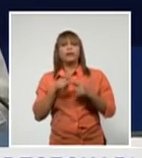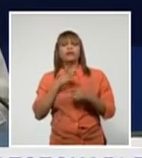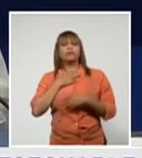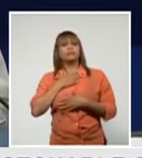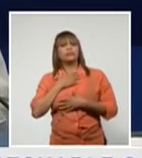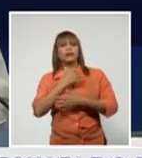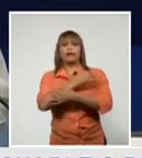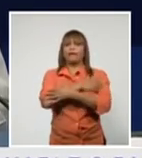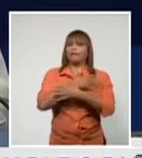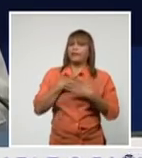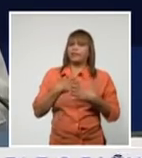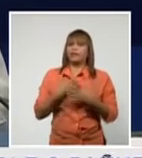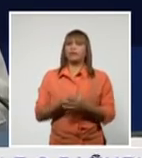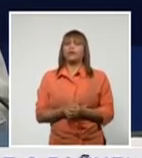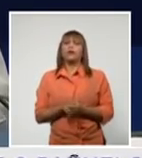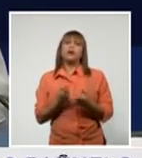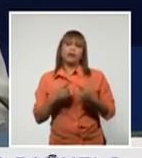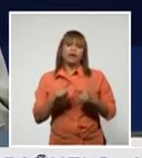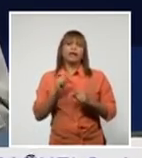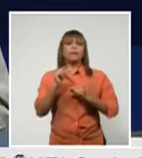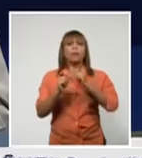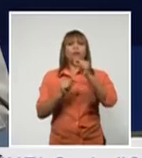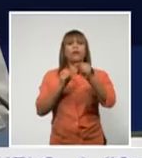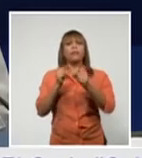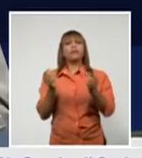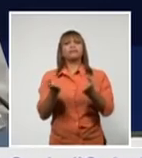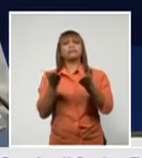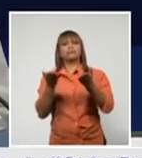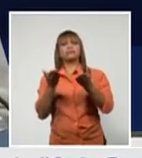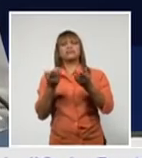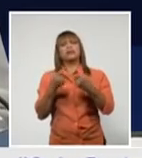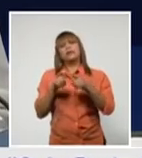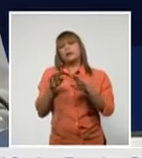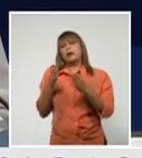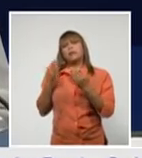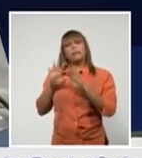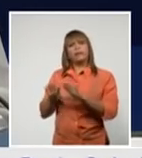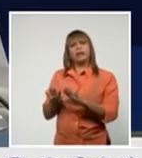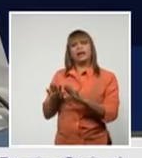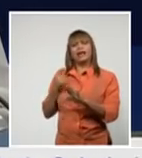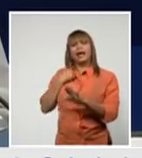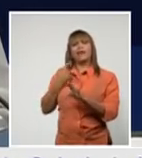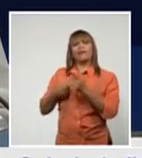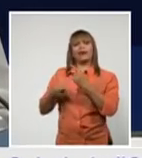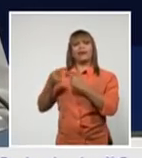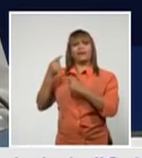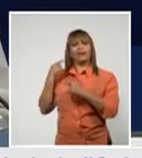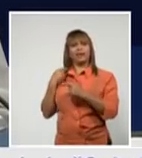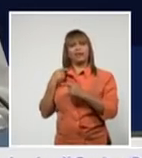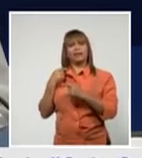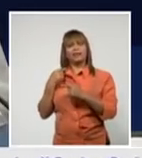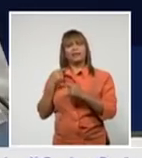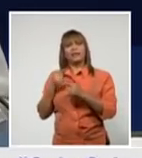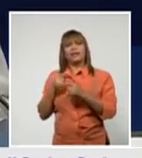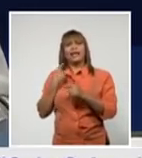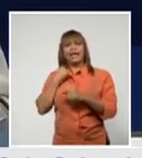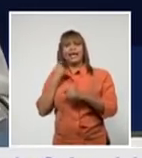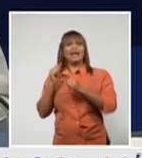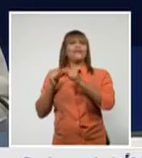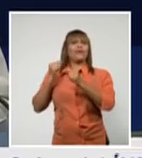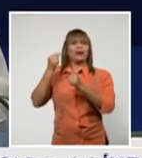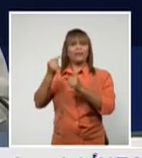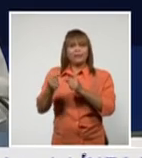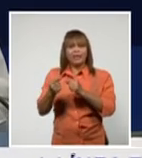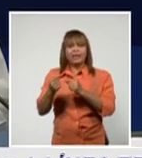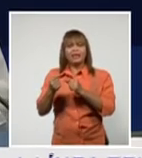Y entonces un poco que hay que irse recuperando, porque ¿qué vamos a esperar? El año que viene, en el mes que pueda surgir